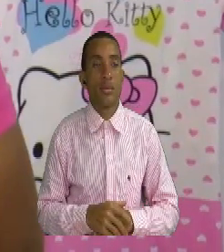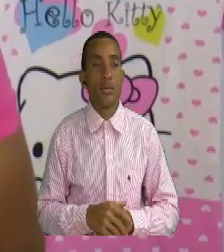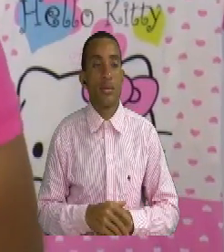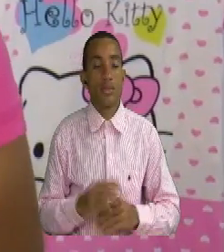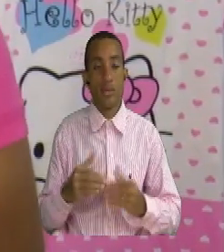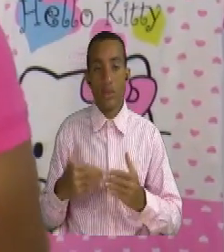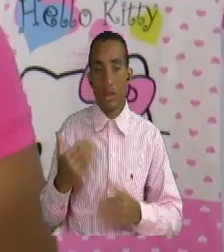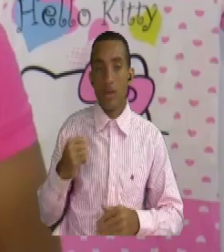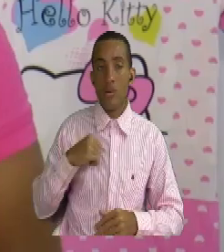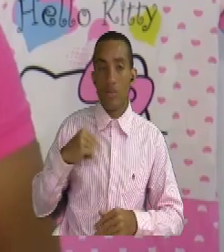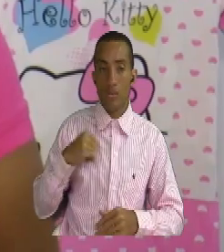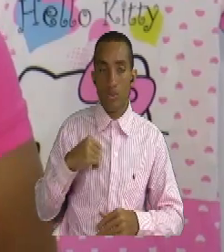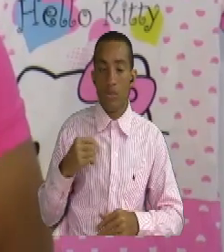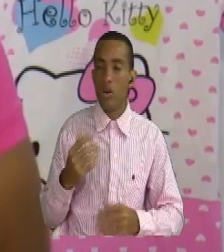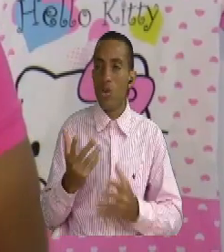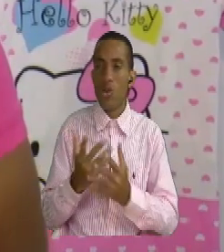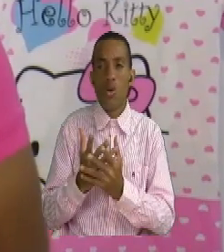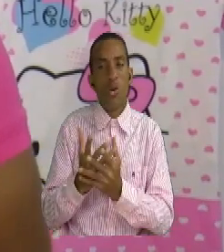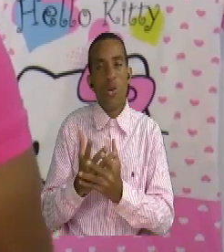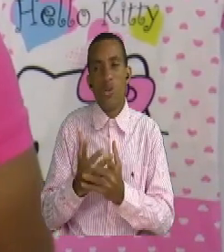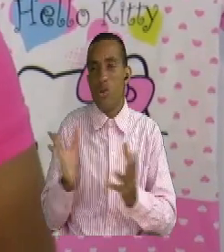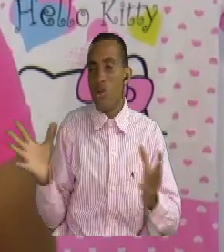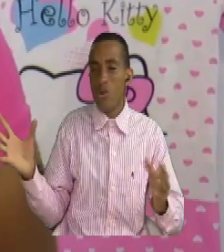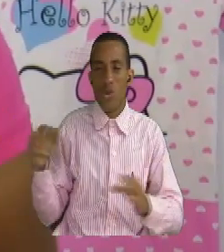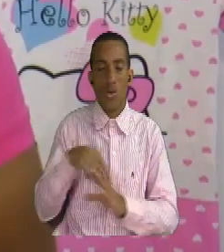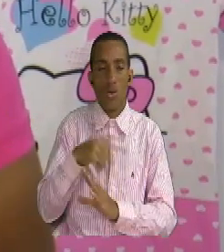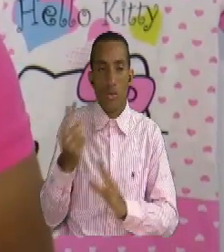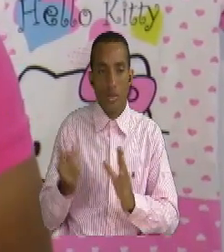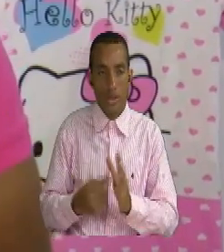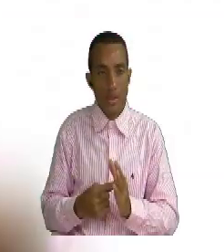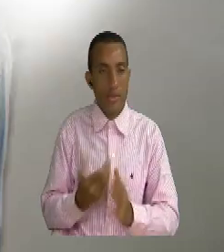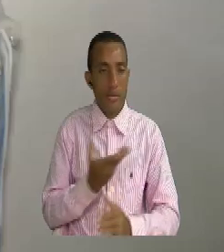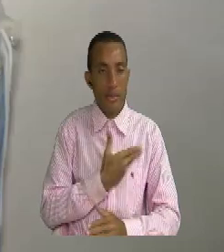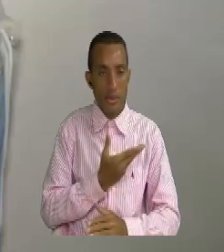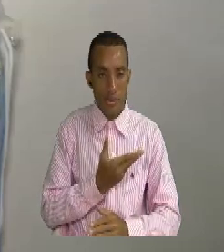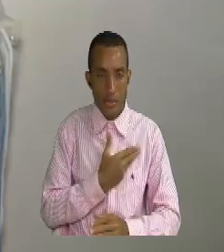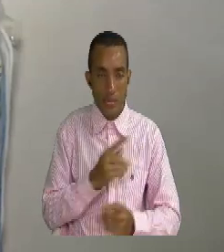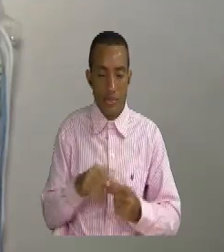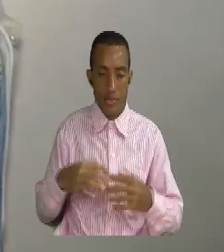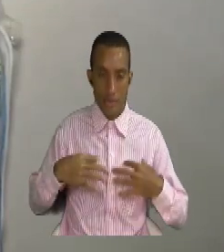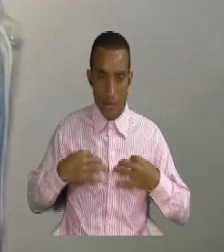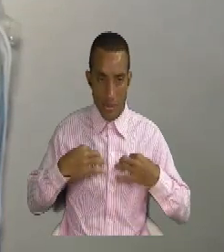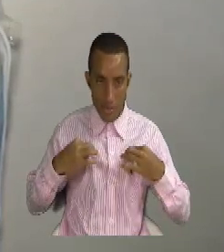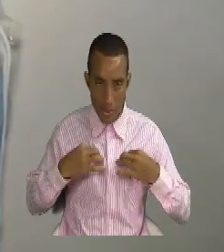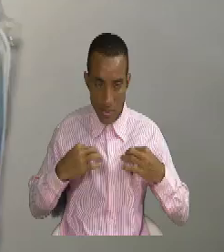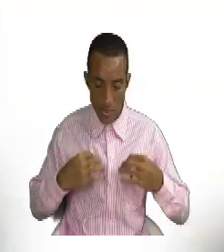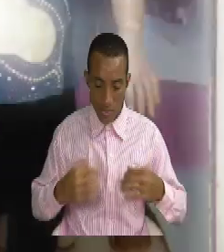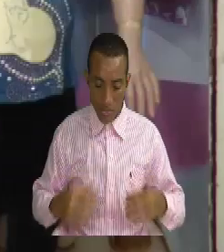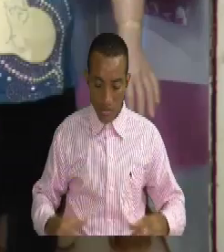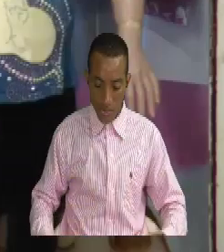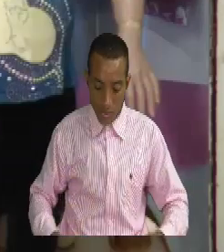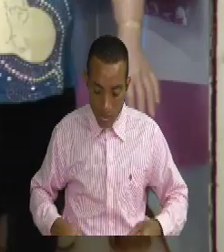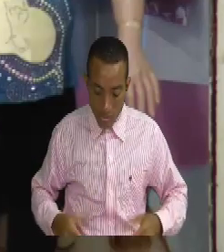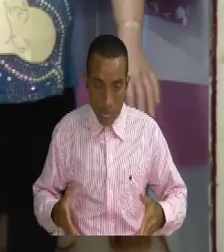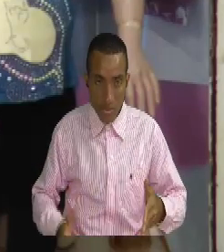tenemos productos, todos los productos para la mamita. Tenemos ropa materna, bragas, jeans, leggings,